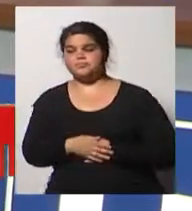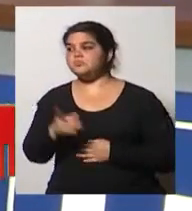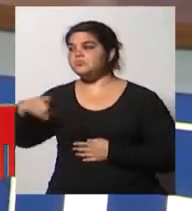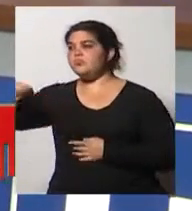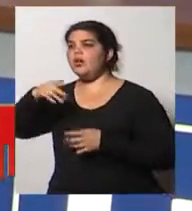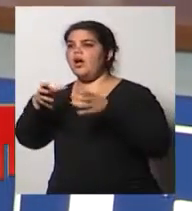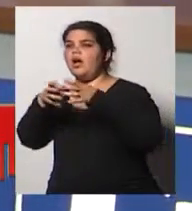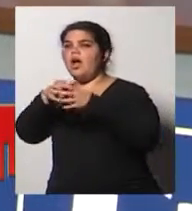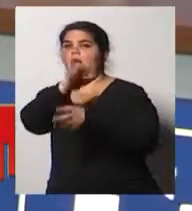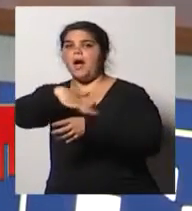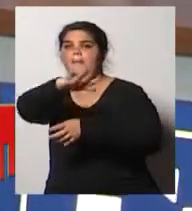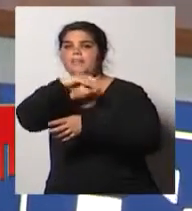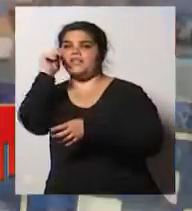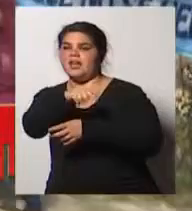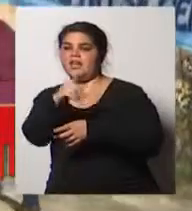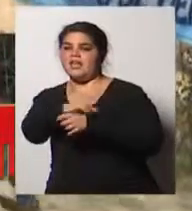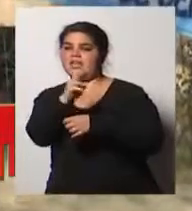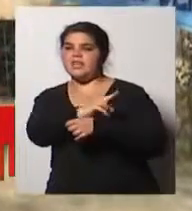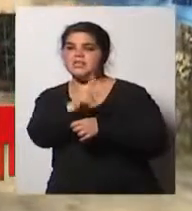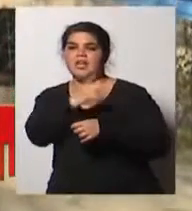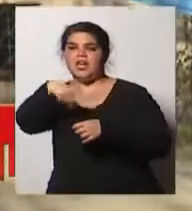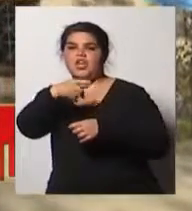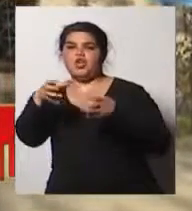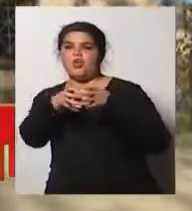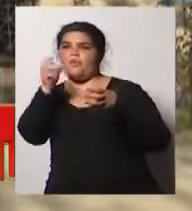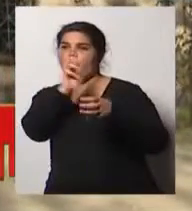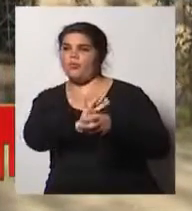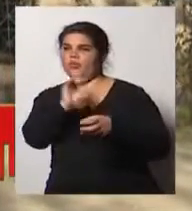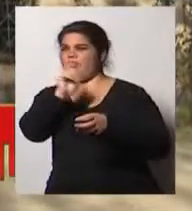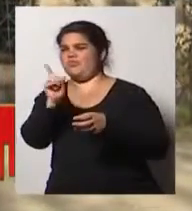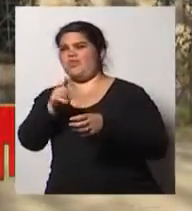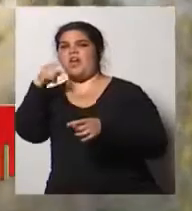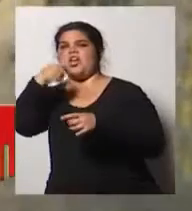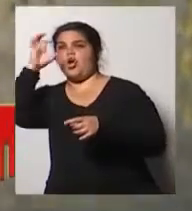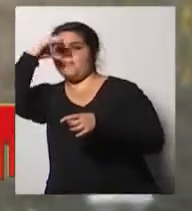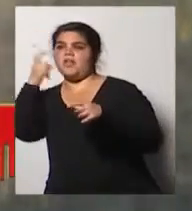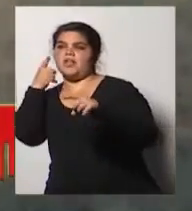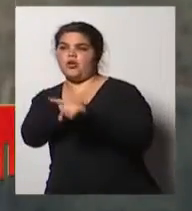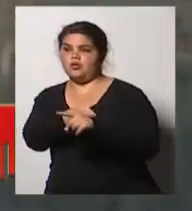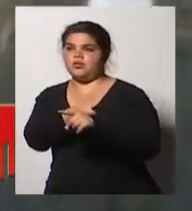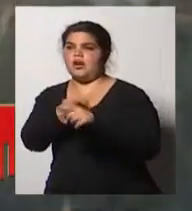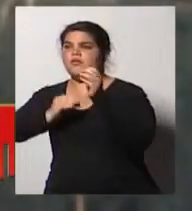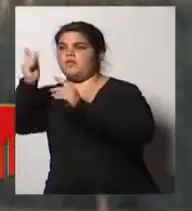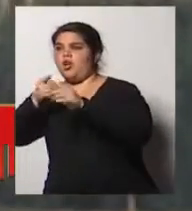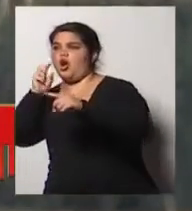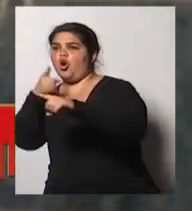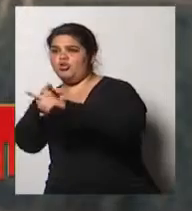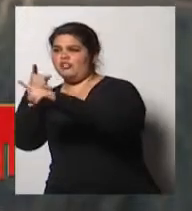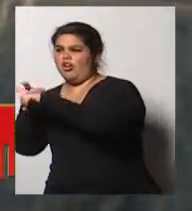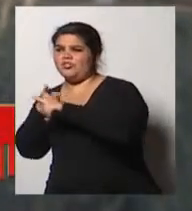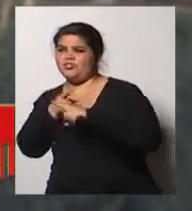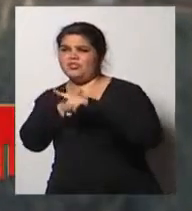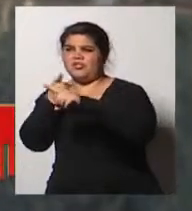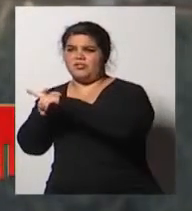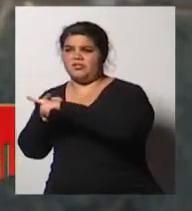son ambientalistas, son antimineros, antienergía atómica, antipetróleo, o sea, están en contra del fracking. Ustedes imagínense